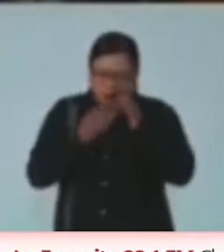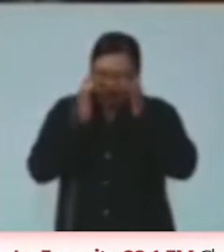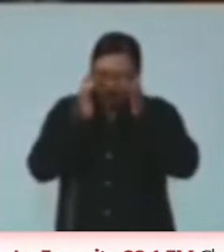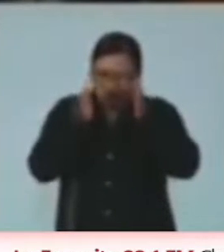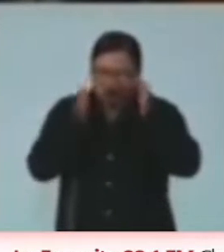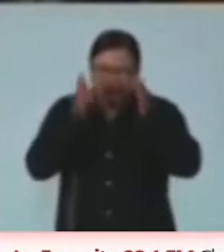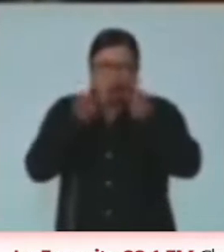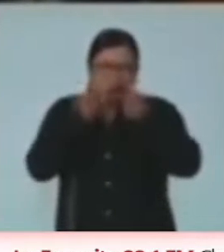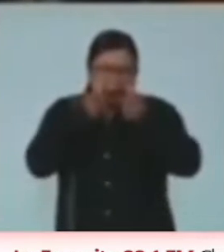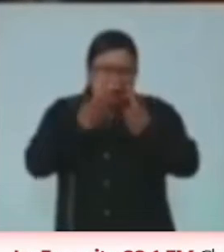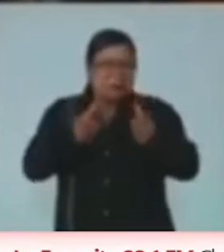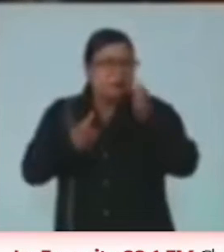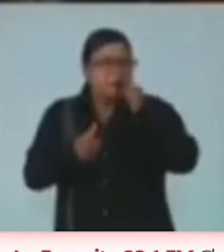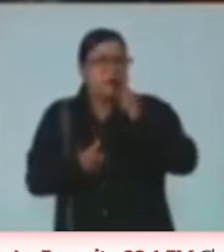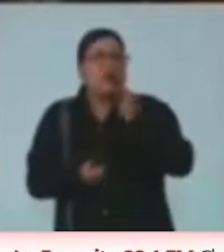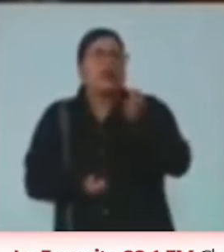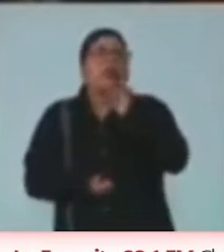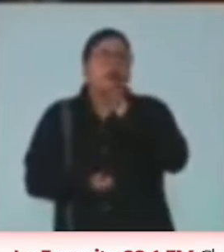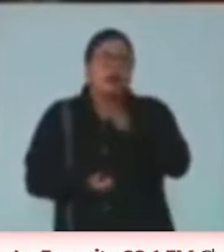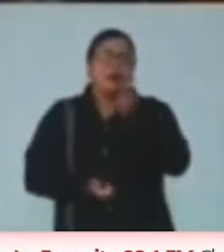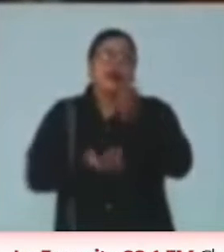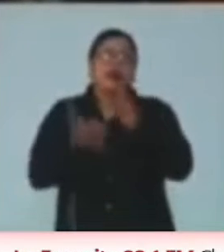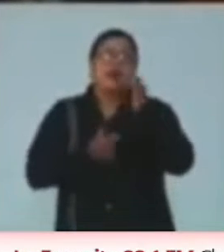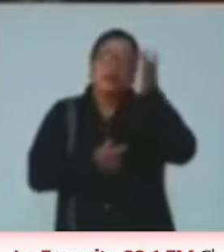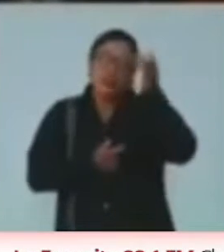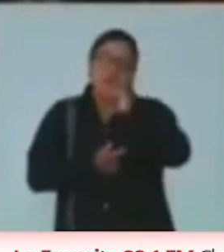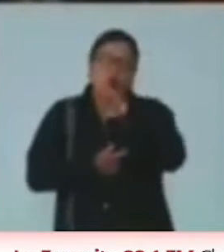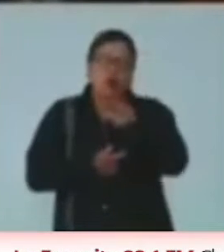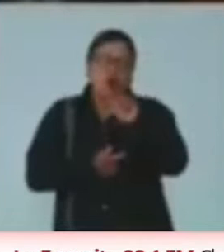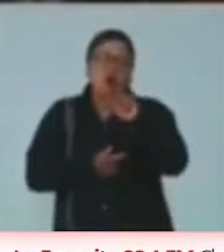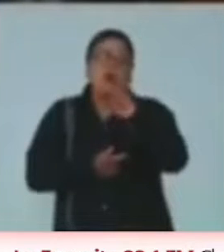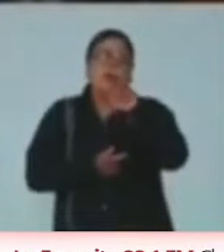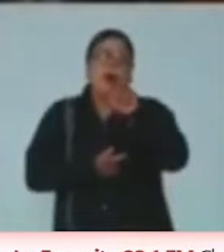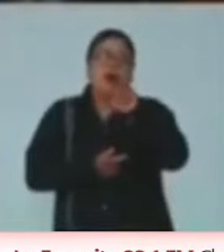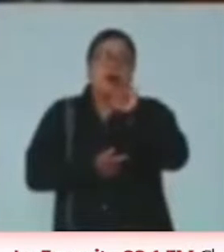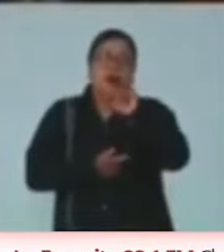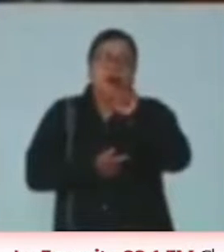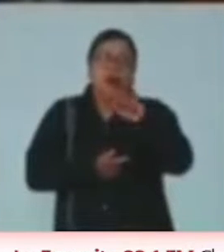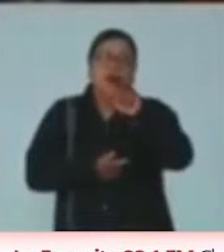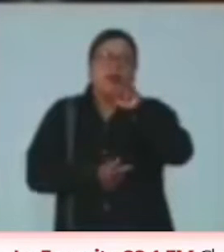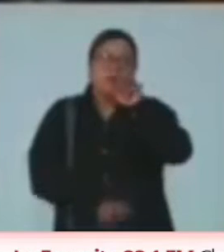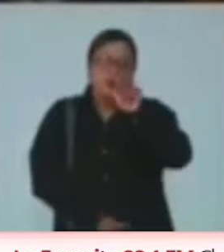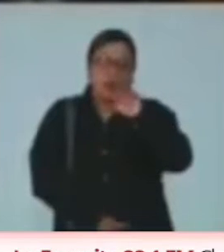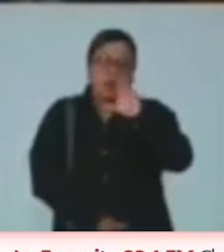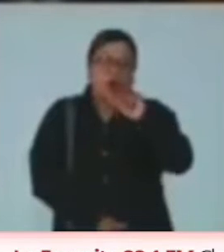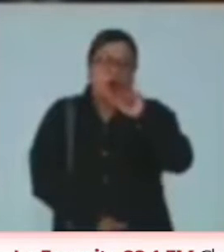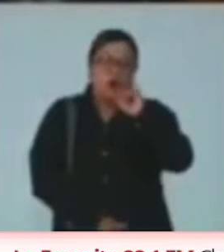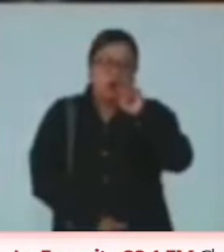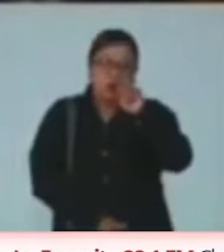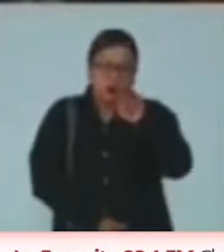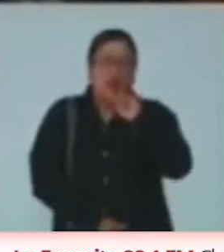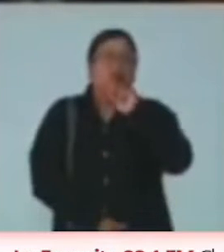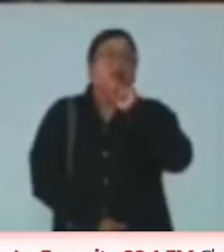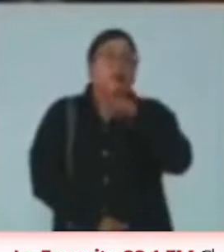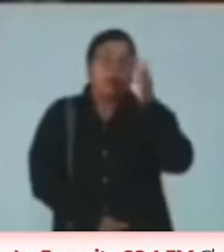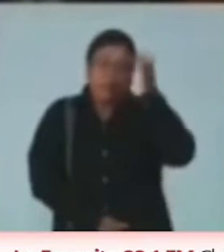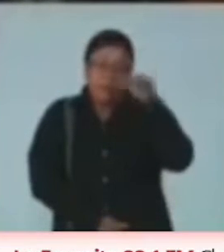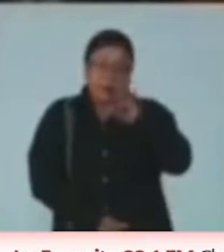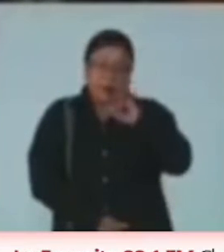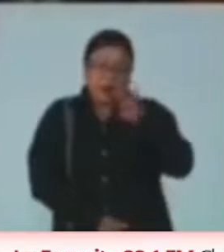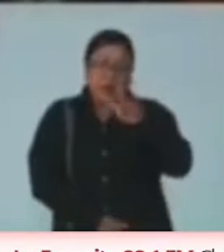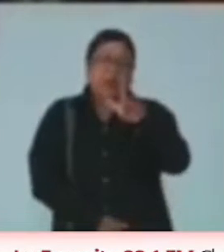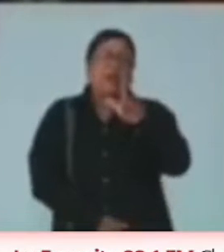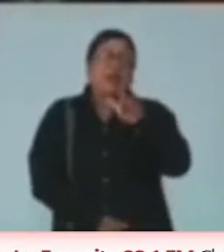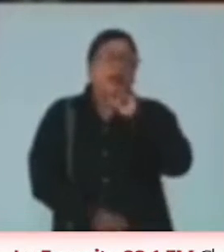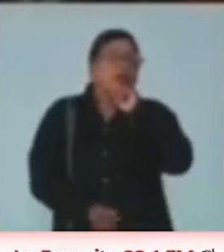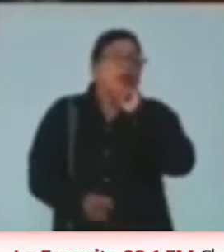mismo pasa con el incendio de San Juan Bautista Atatlauca y de San Miguel Manialtepec. El 20 de abril